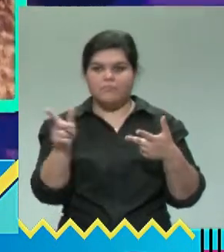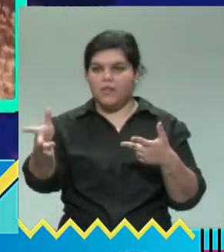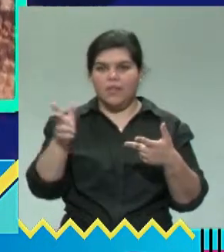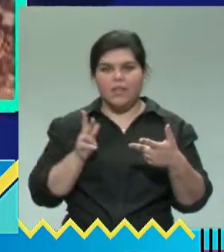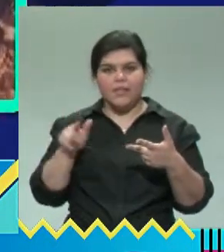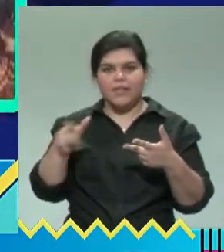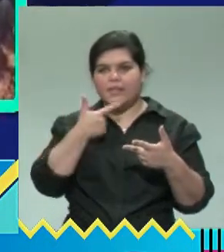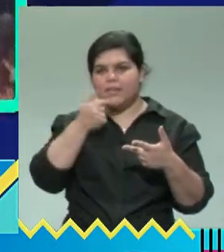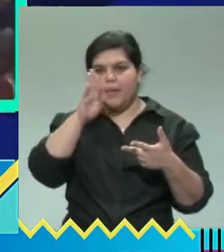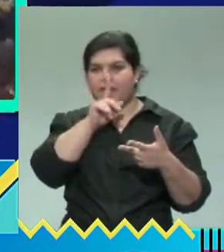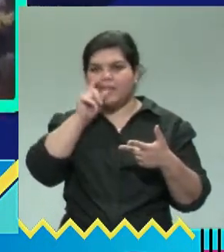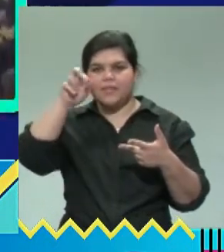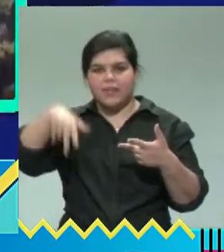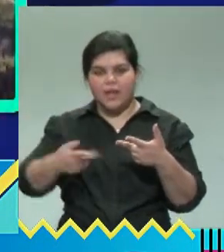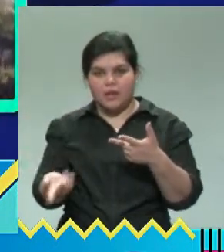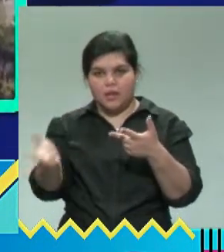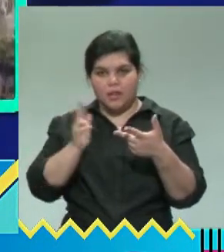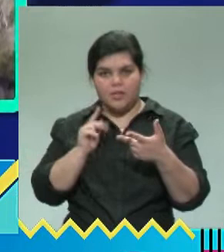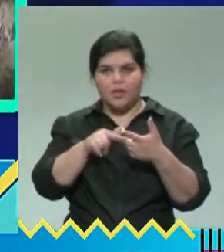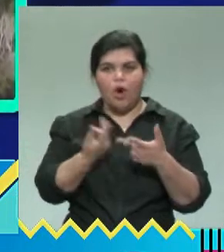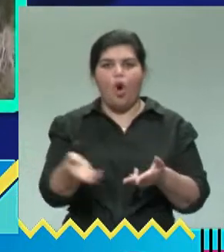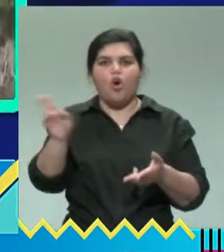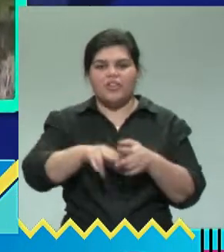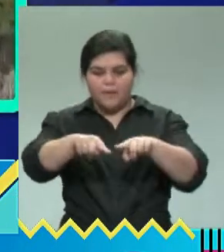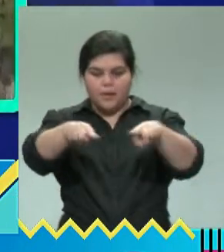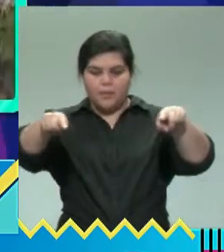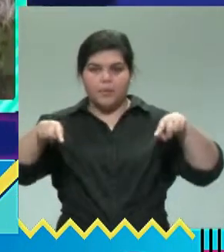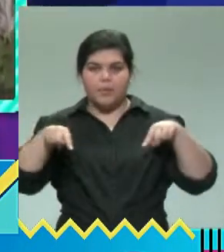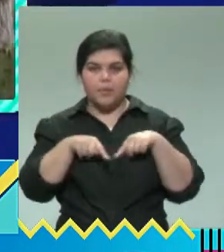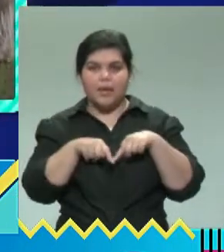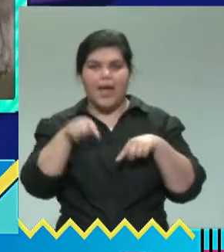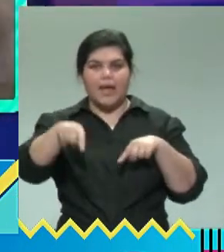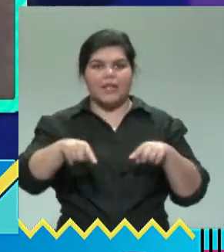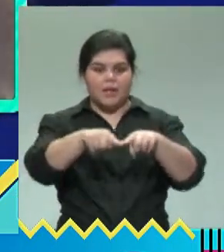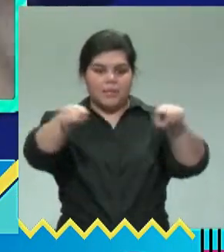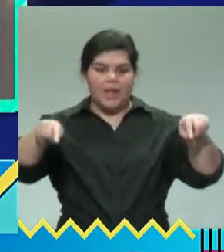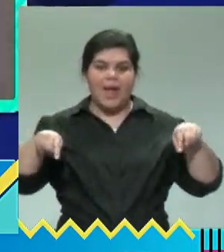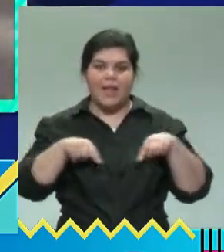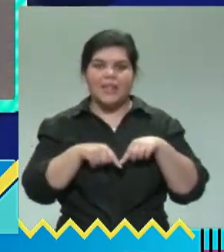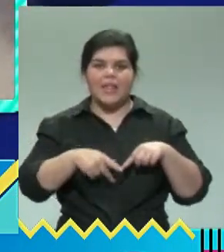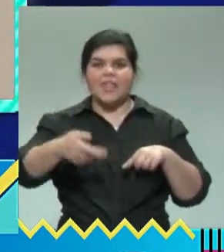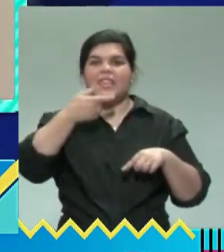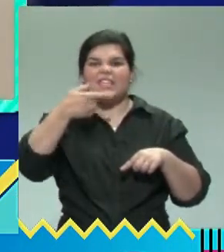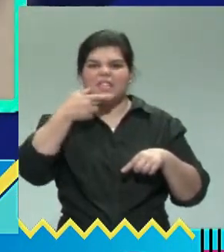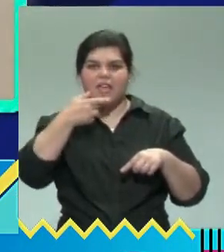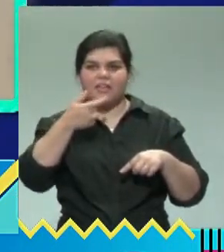Sebastián, que es la refuncionalización del vivero de Pedriel, que tiene 17 hectáreas, que tiene agua, pero no tiene plantas.